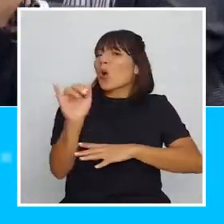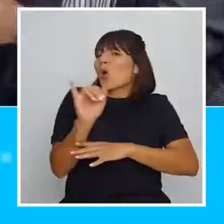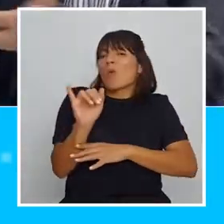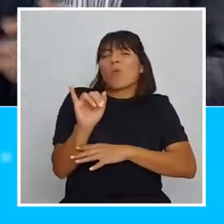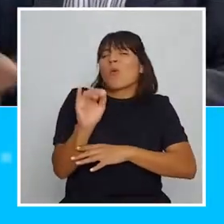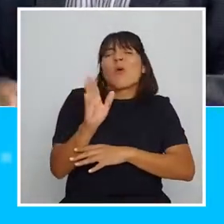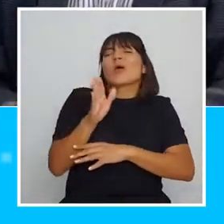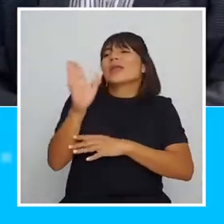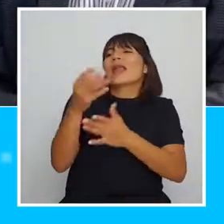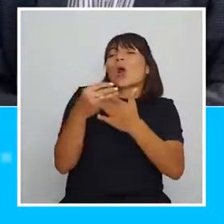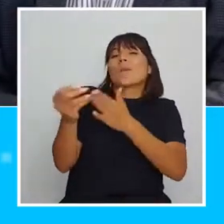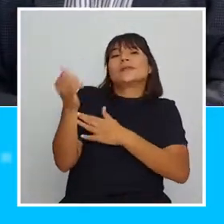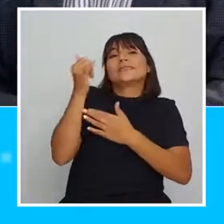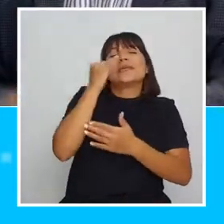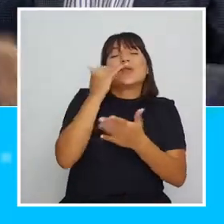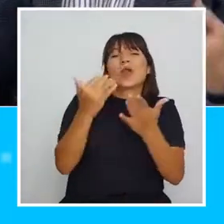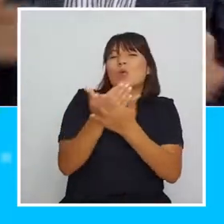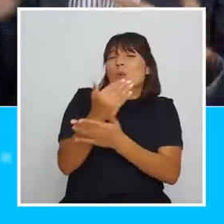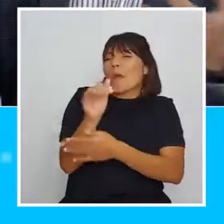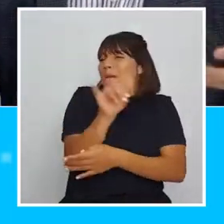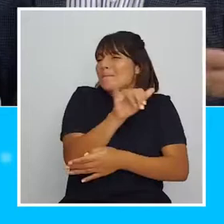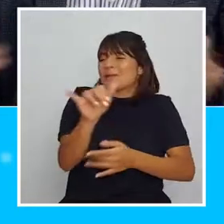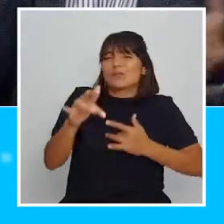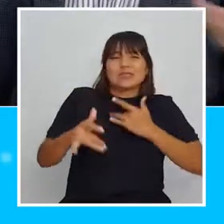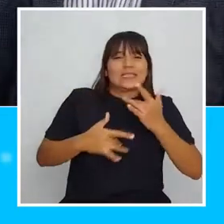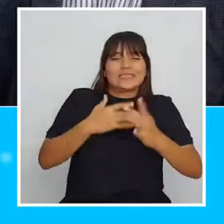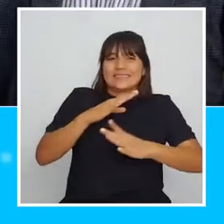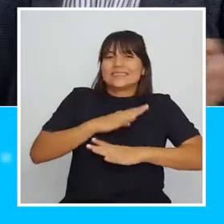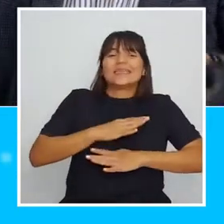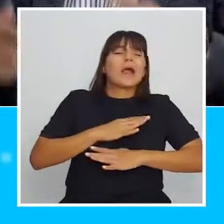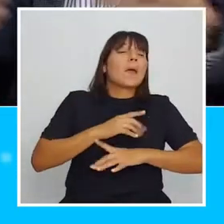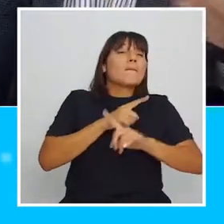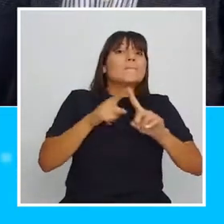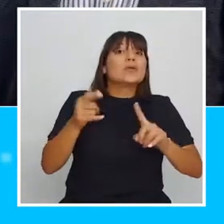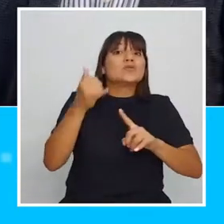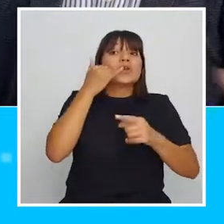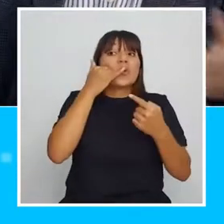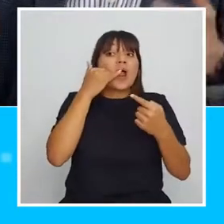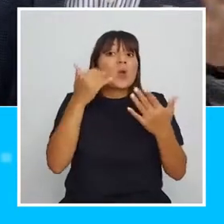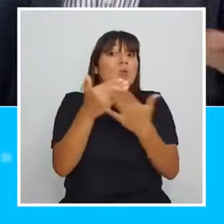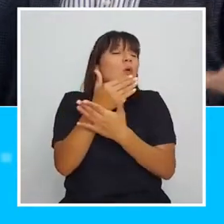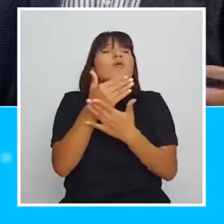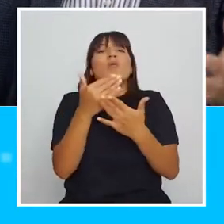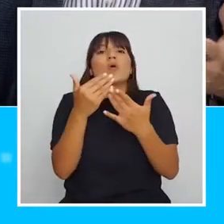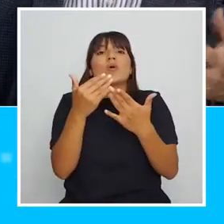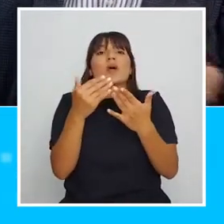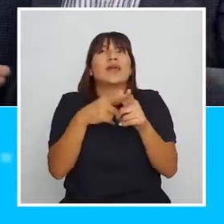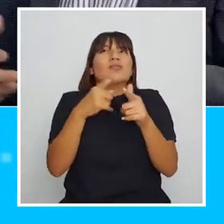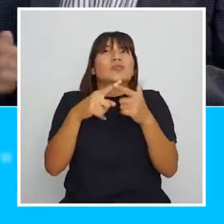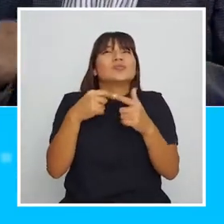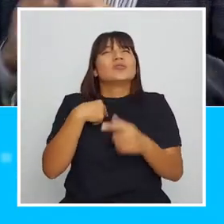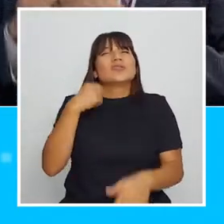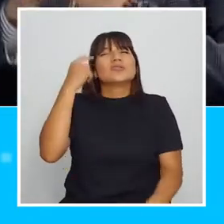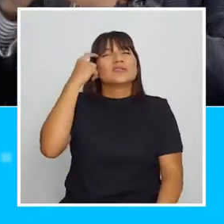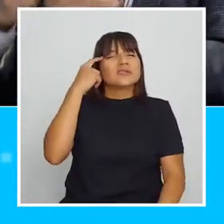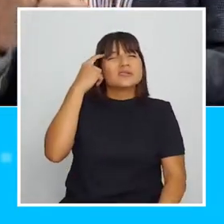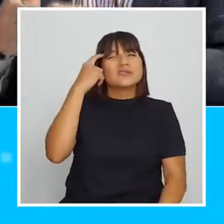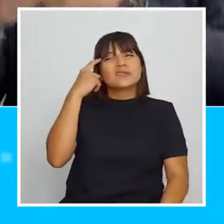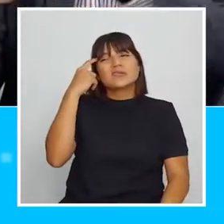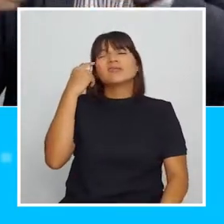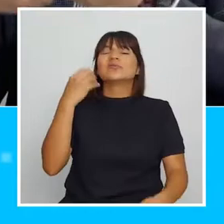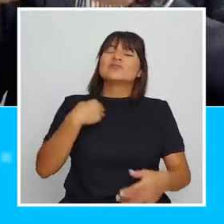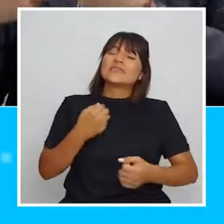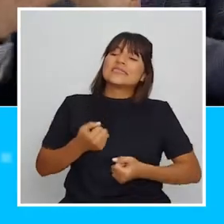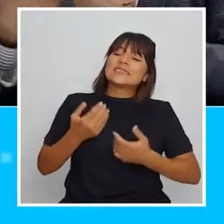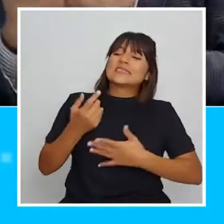comprarse un celular nuevo. Pero el celular ya nuevo, ya una vez en mi mano, me queda ese cargo de conciencia. Pero si yo hice